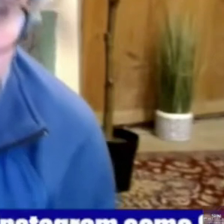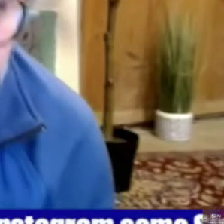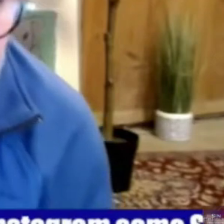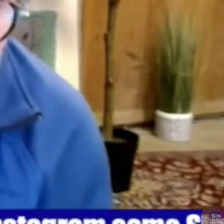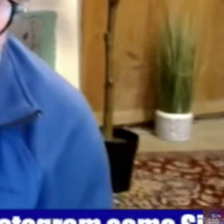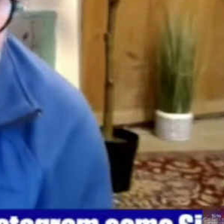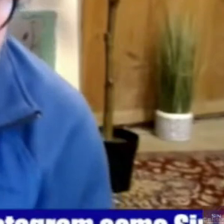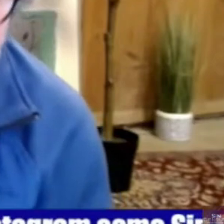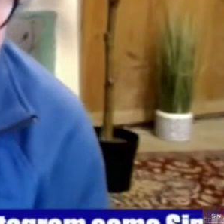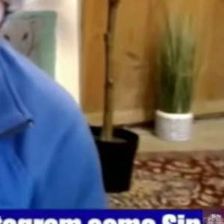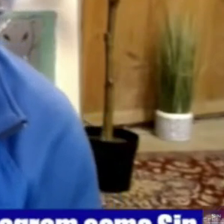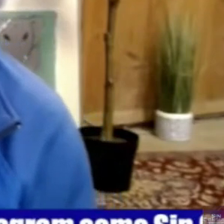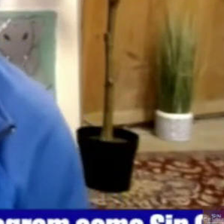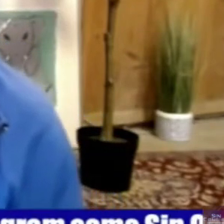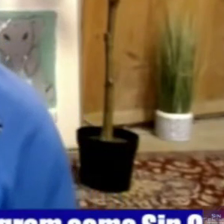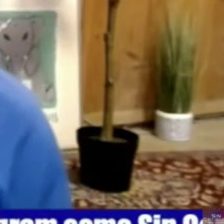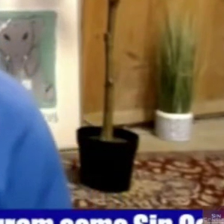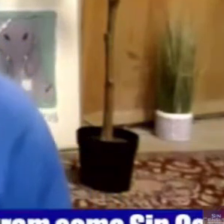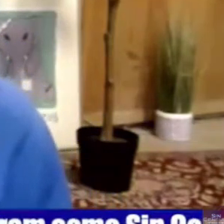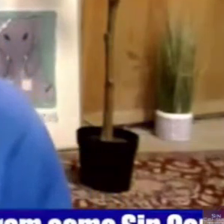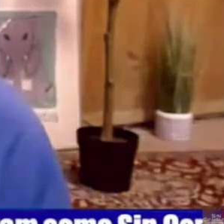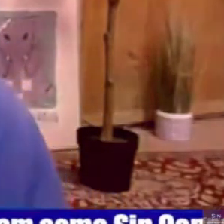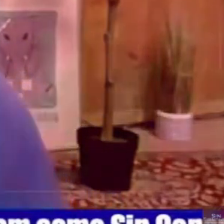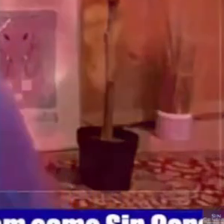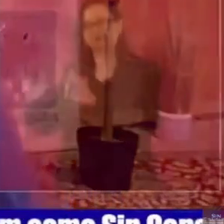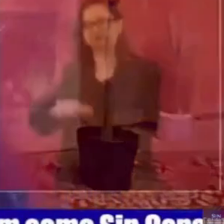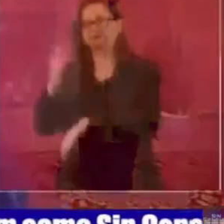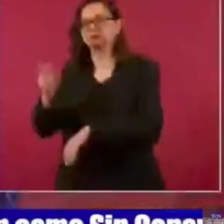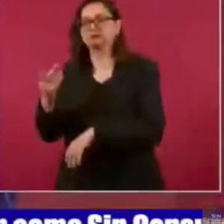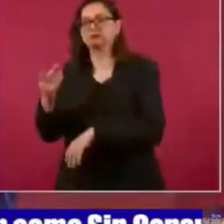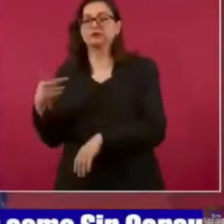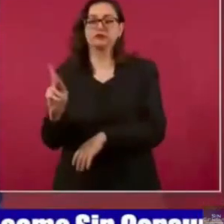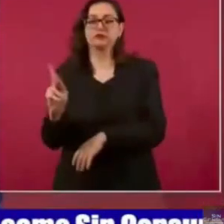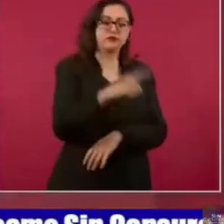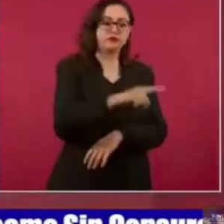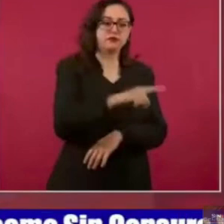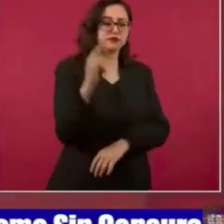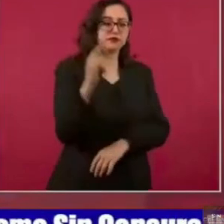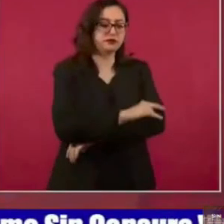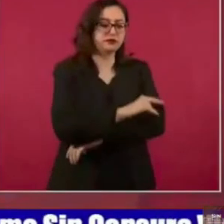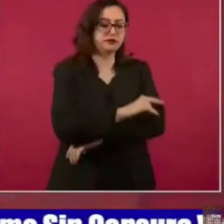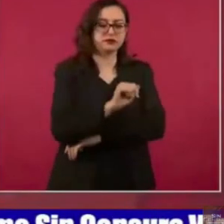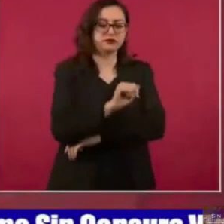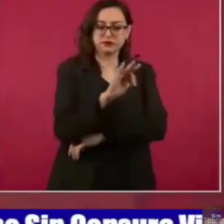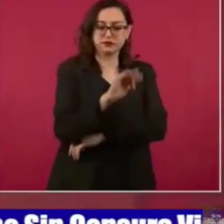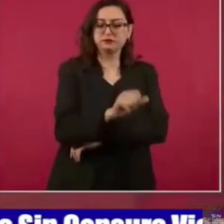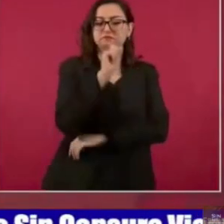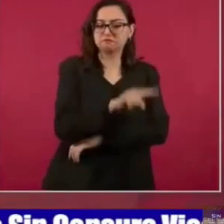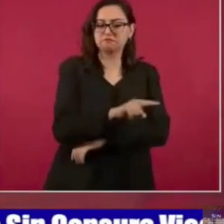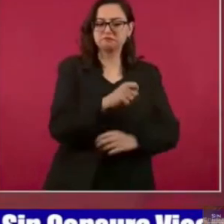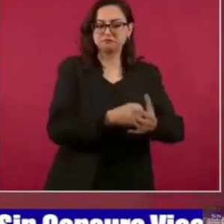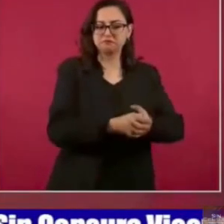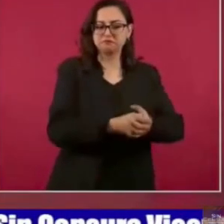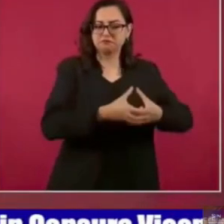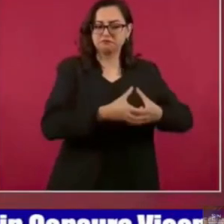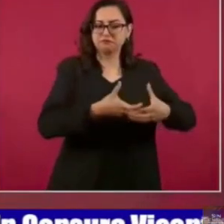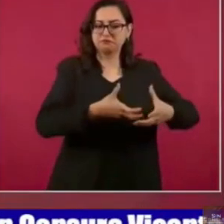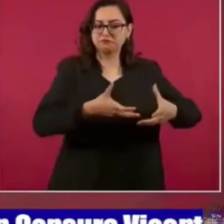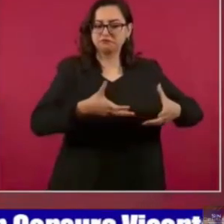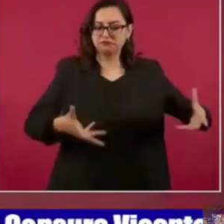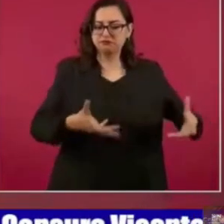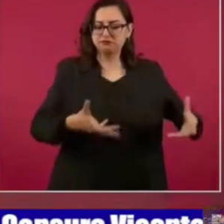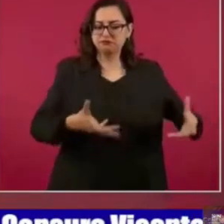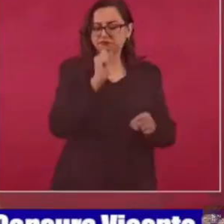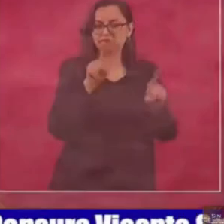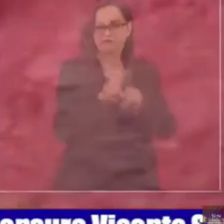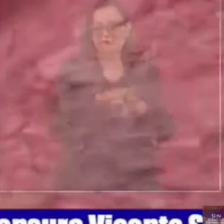sucesora. Creo que ese sucesor o sucesora podría definir lo que ocurre con un elemento tan importante como es el litio en estos momentos. Tú ya lo